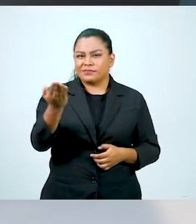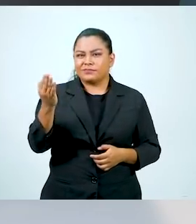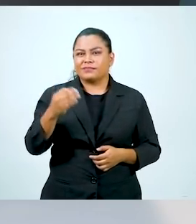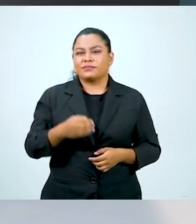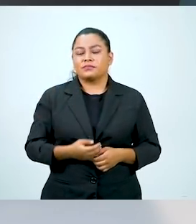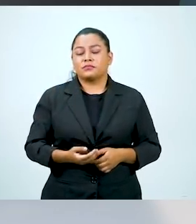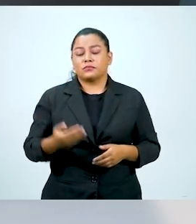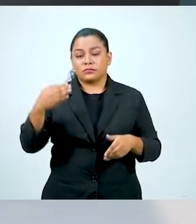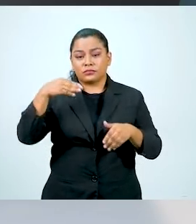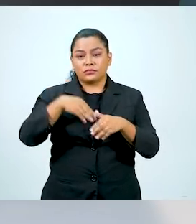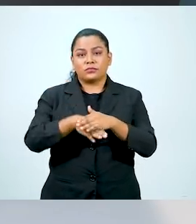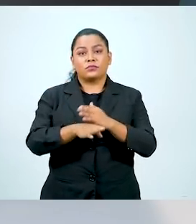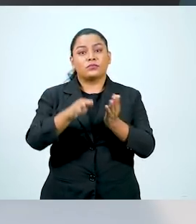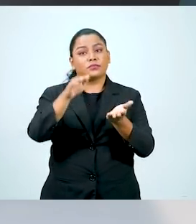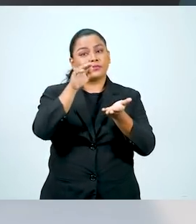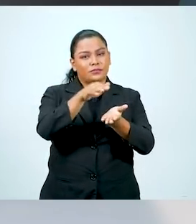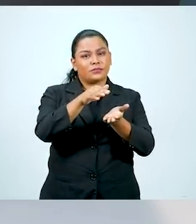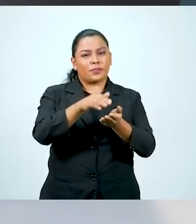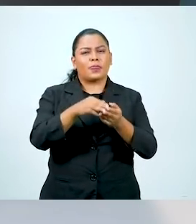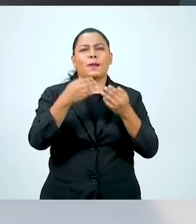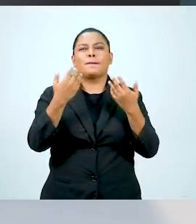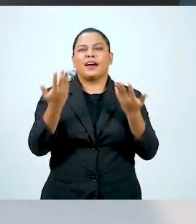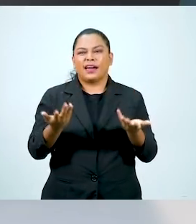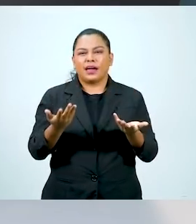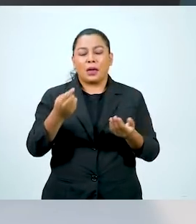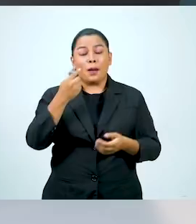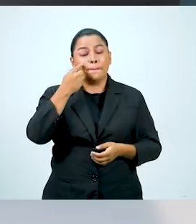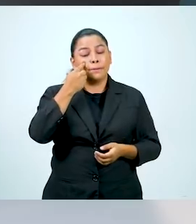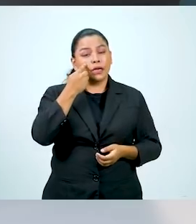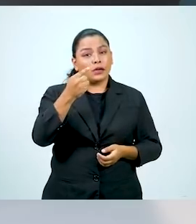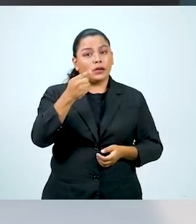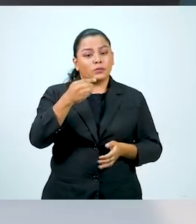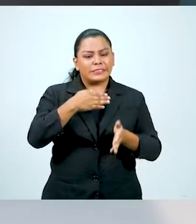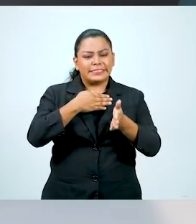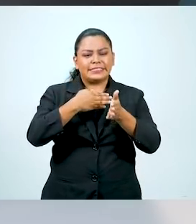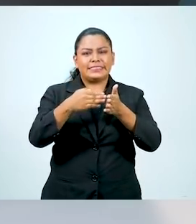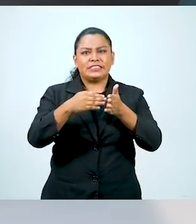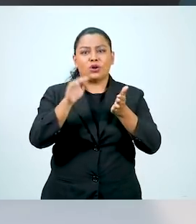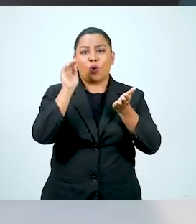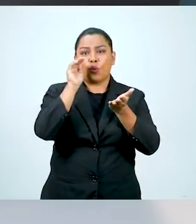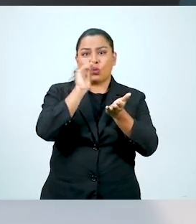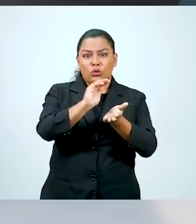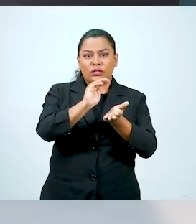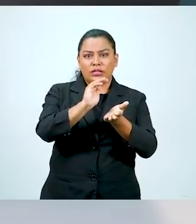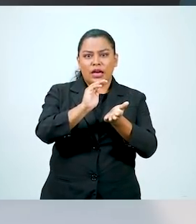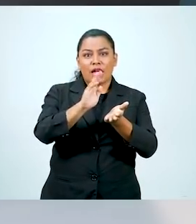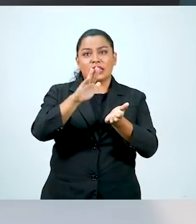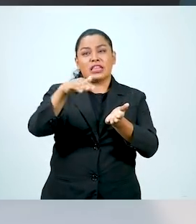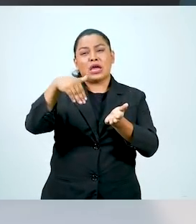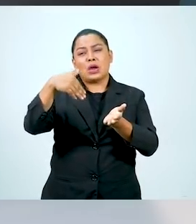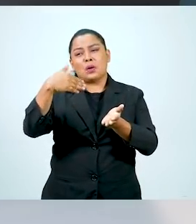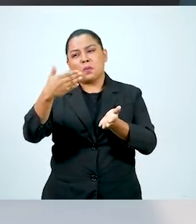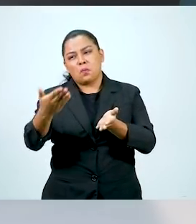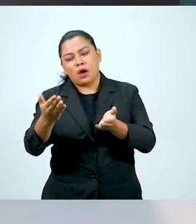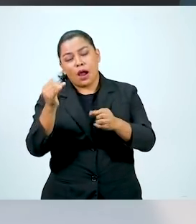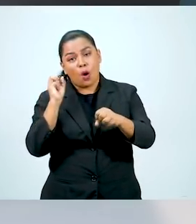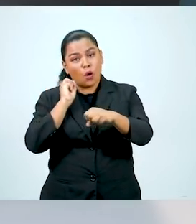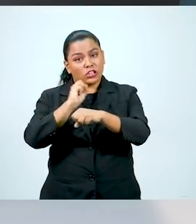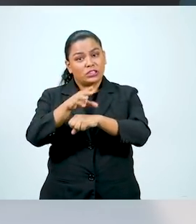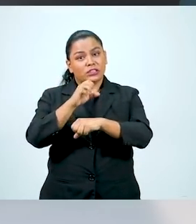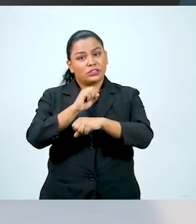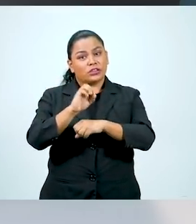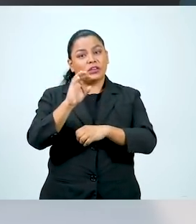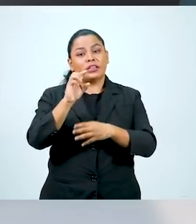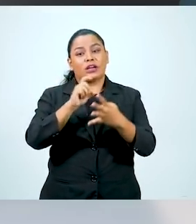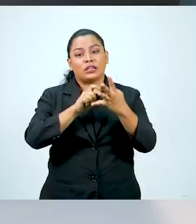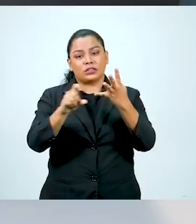elementos compositivos de una unidad didáctica y para eso veremos desde el inicio de la unidad hasta llegar a las orientaciones de la